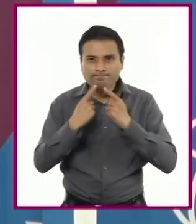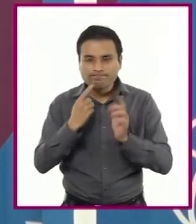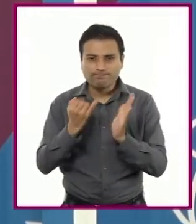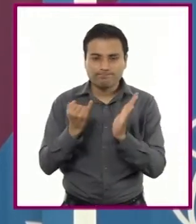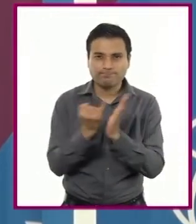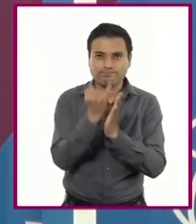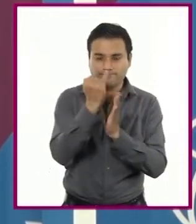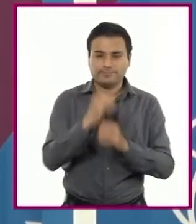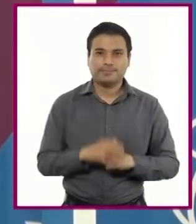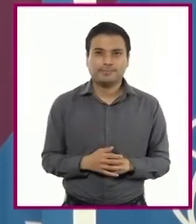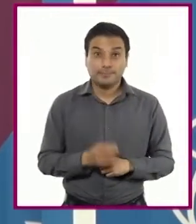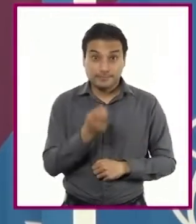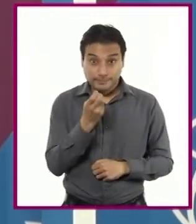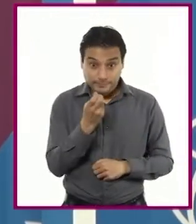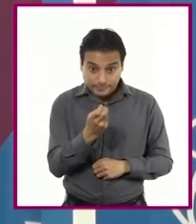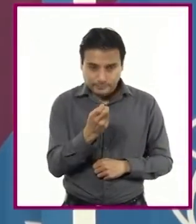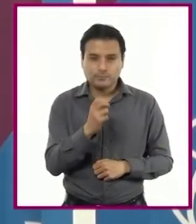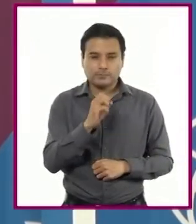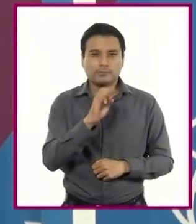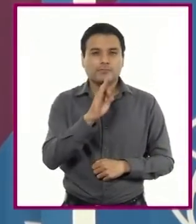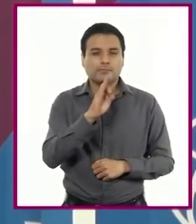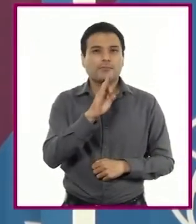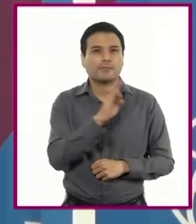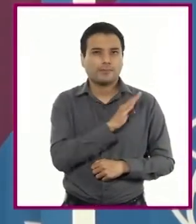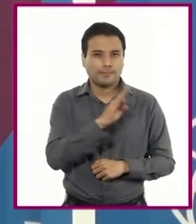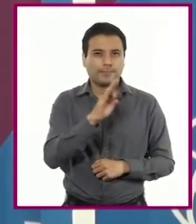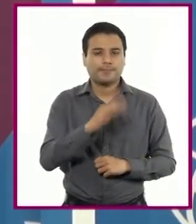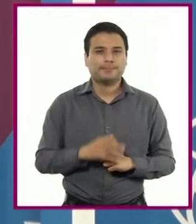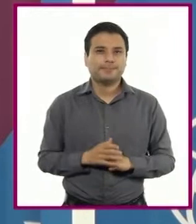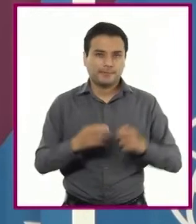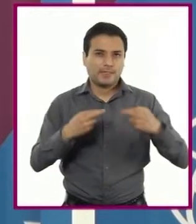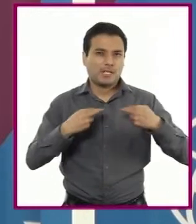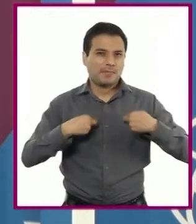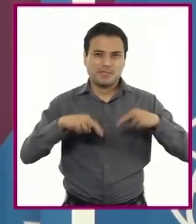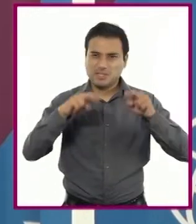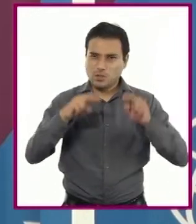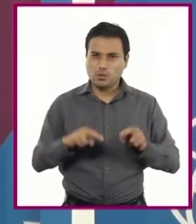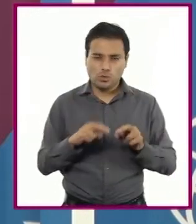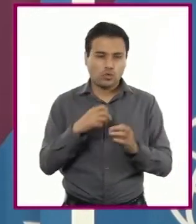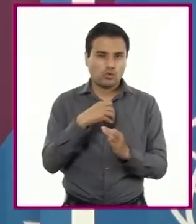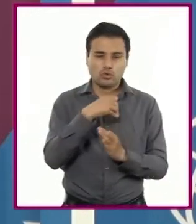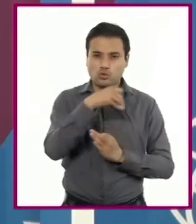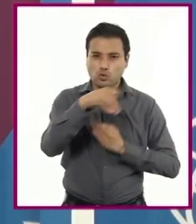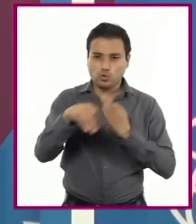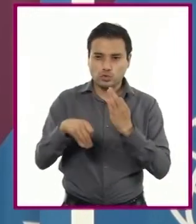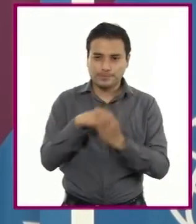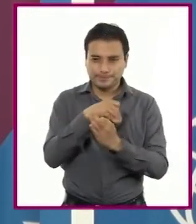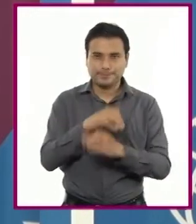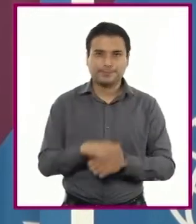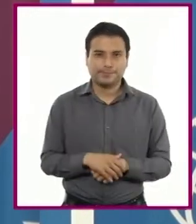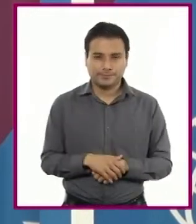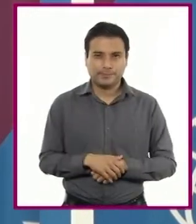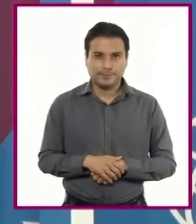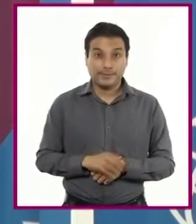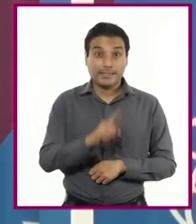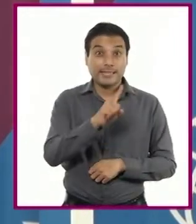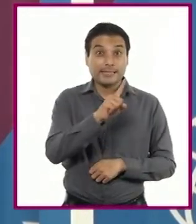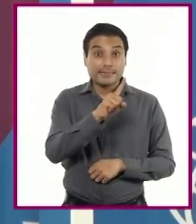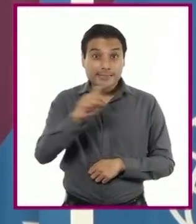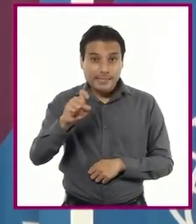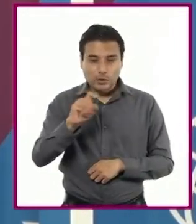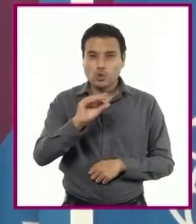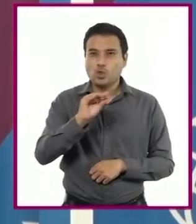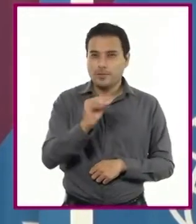el único que cuenta con representación universal al estar representados sus